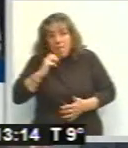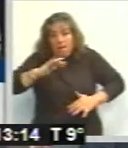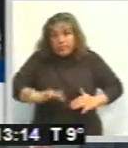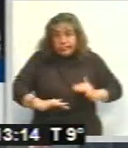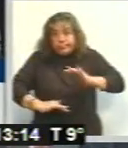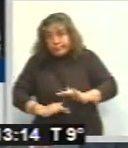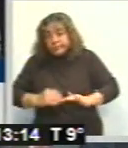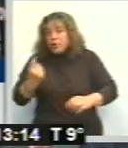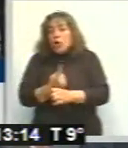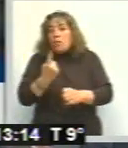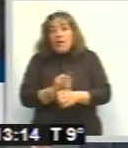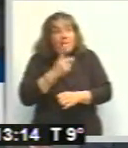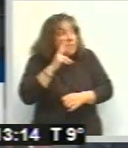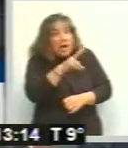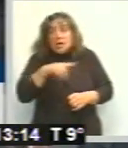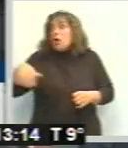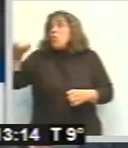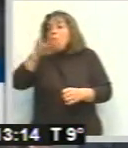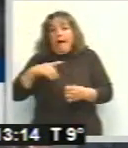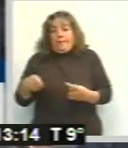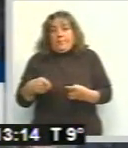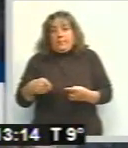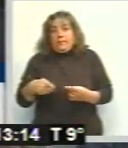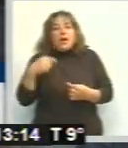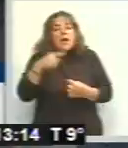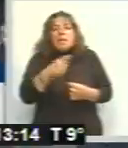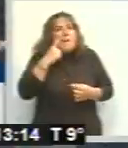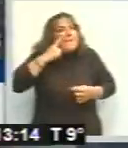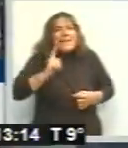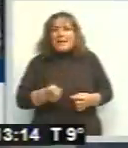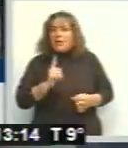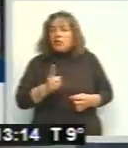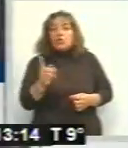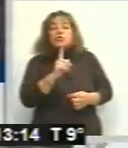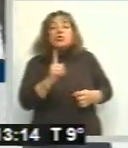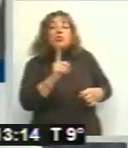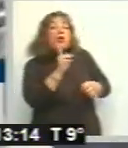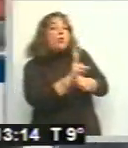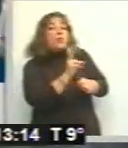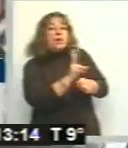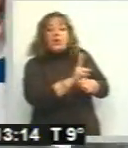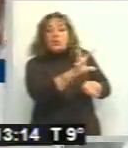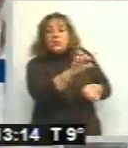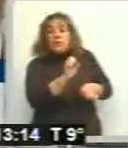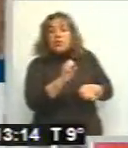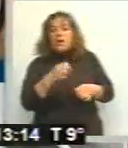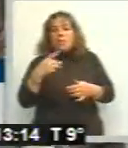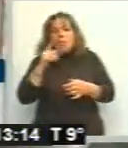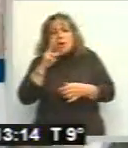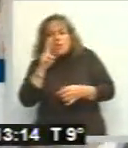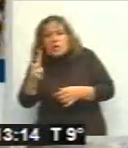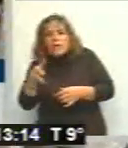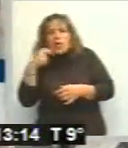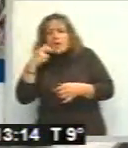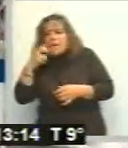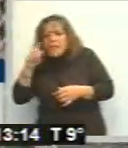suelto, fíjate en el lugar donde estamos, es muy peligroso si no se lo maneja con cuidado, ¿eh? ¿Y cuándo lo vieron al animal por primera